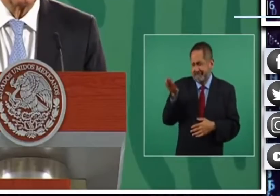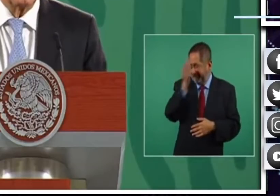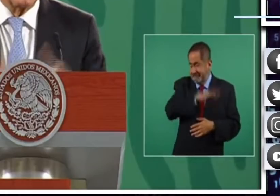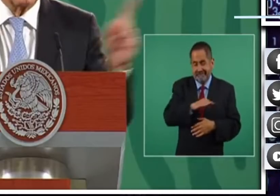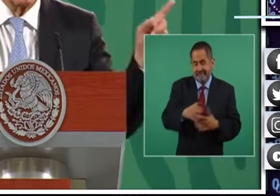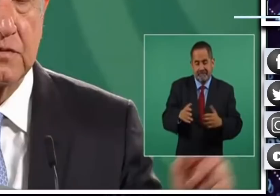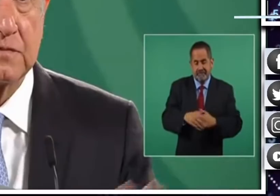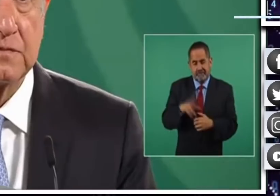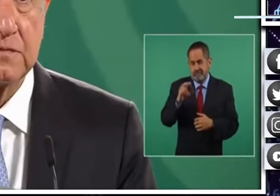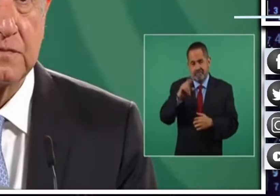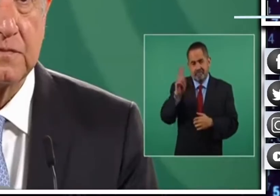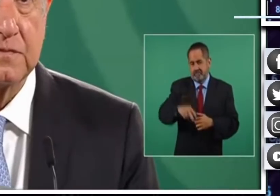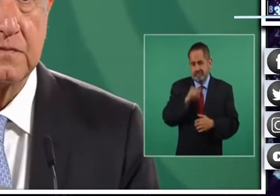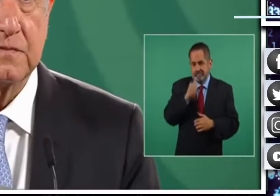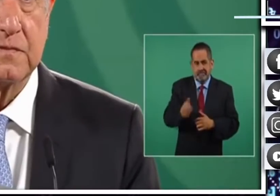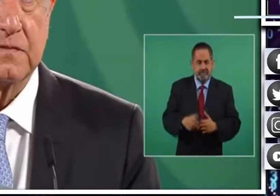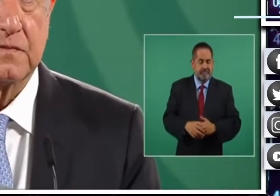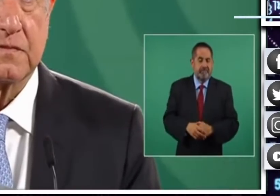No es cierto.